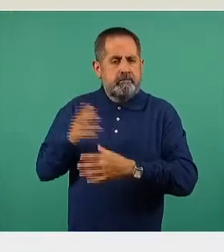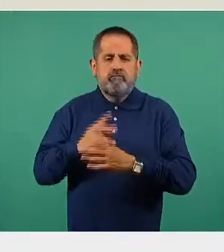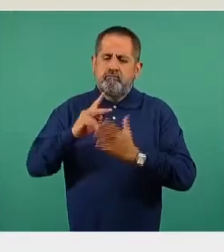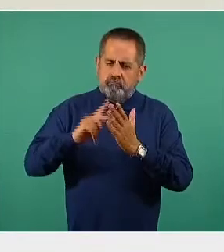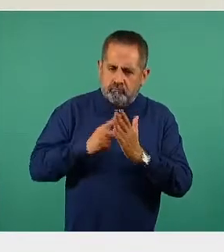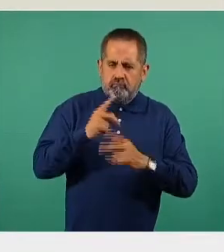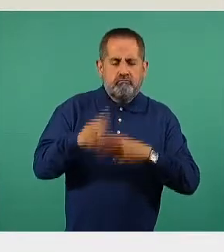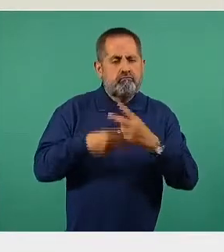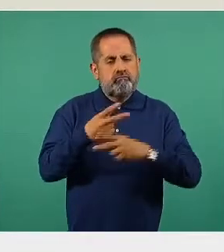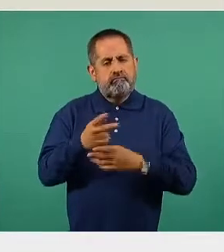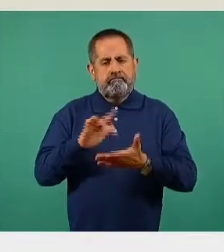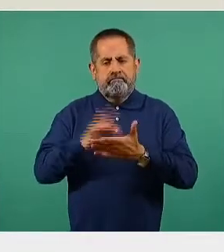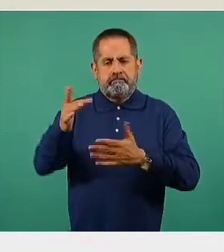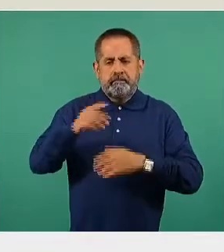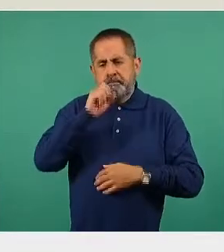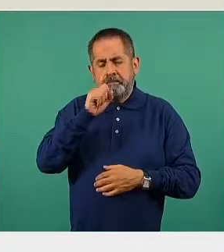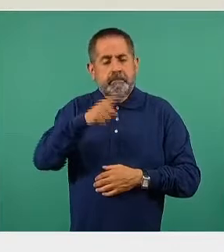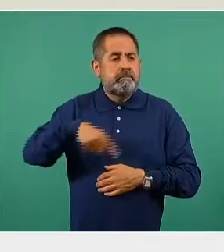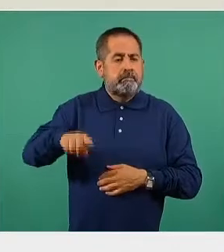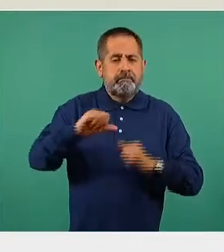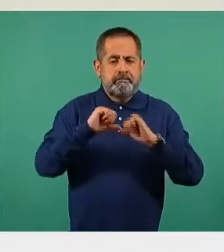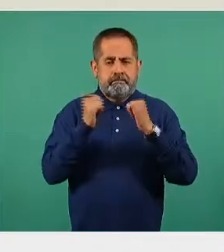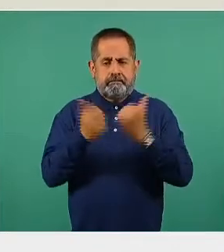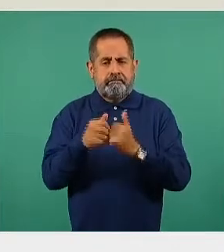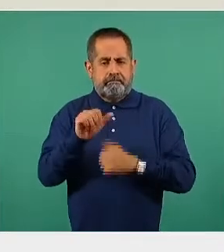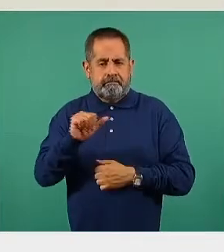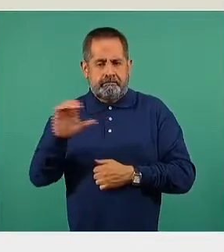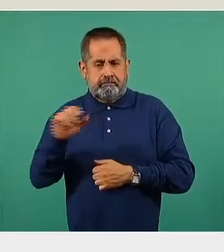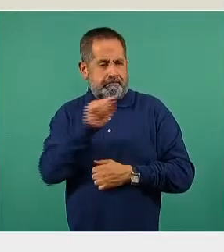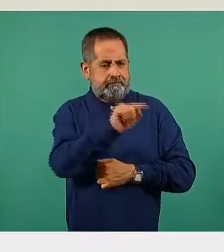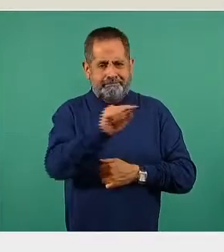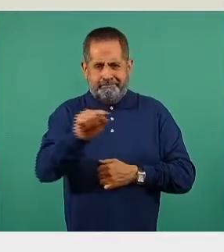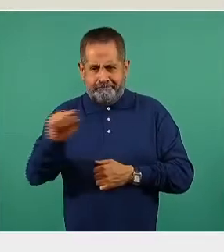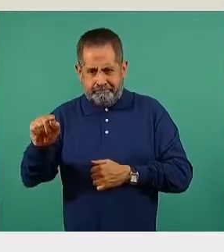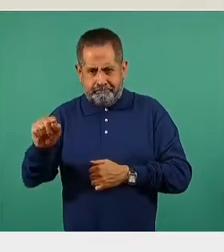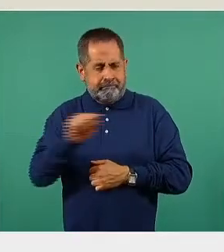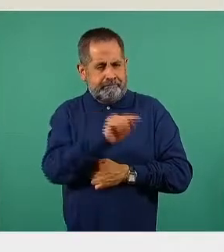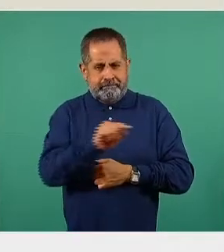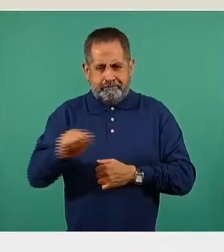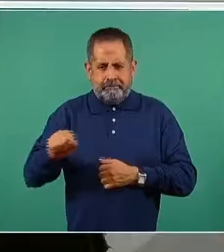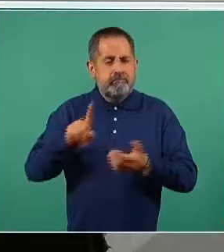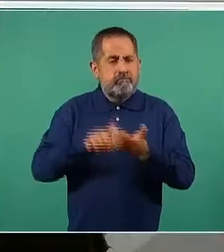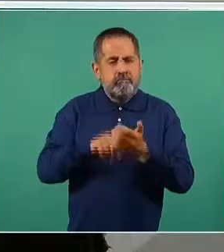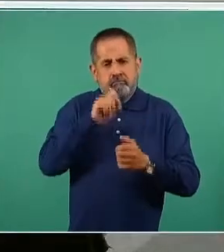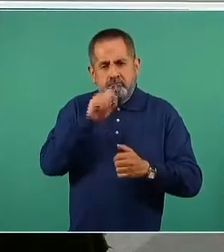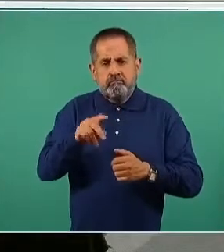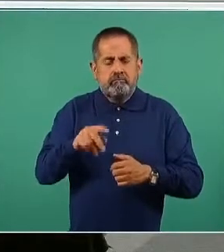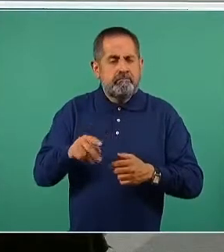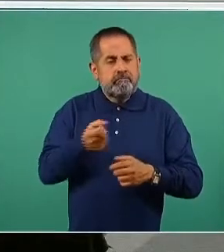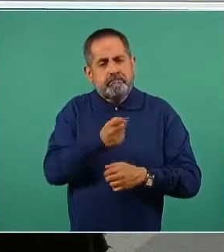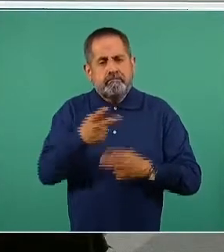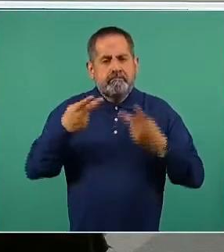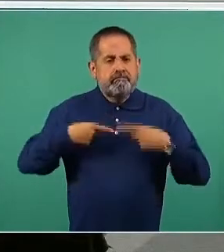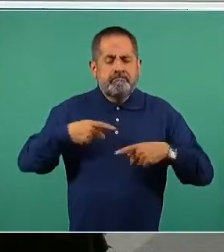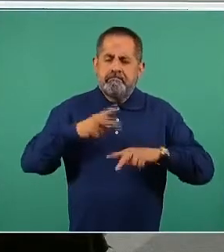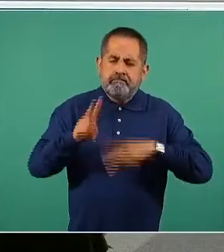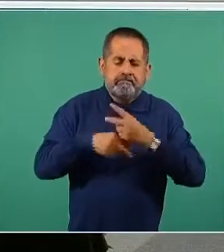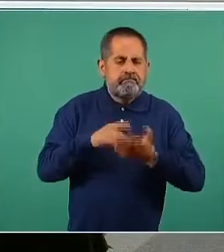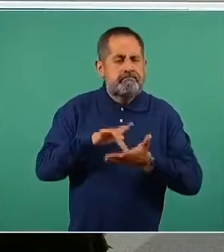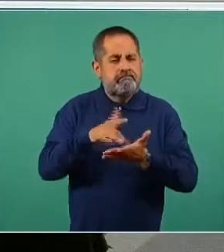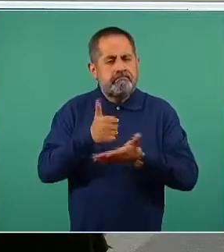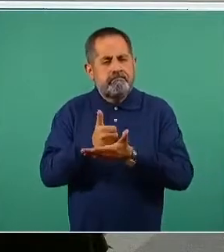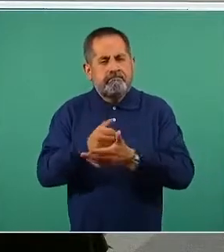nuevo agradecer tanto a las organizaciones de la sociedad civil, pero también a personas que tenemos que agradecer